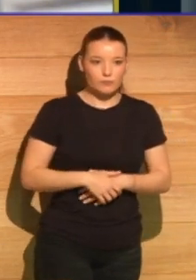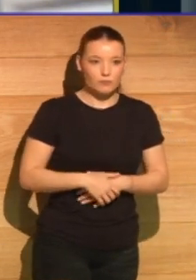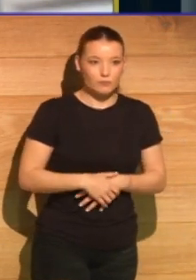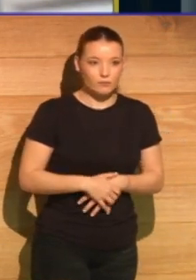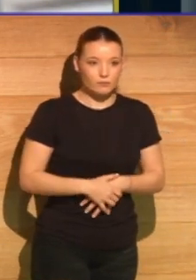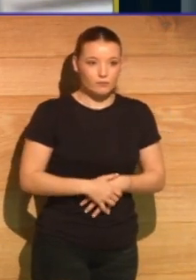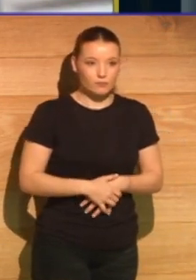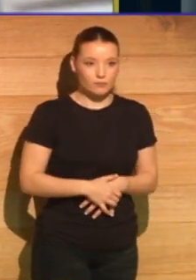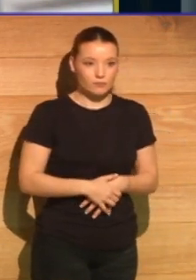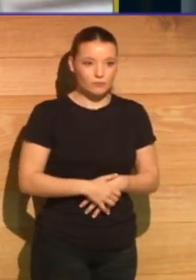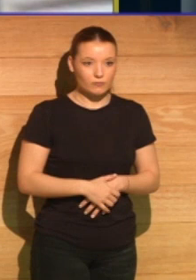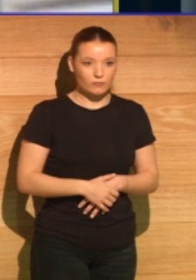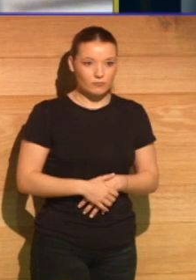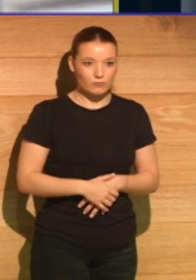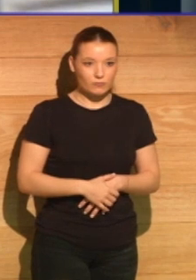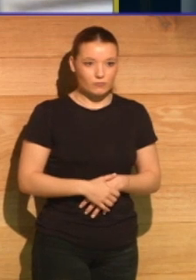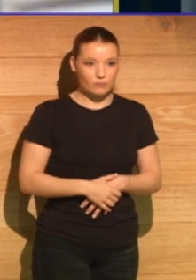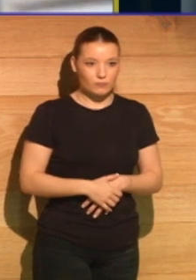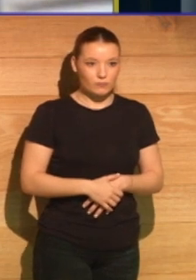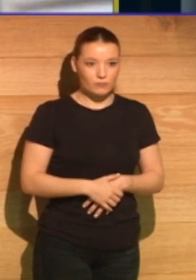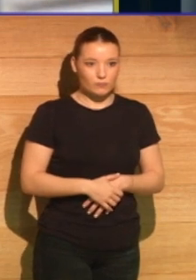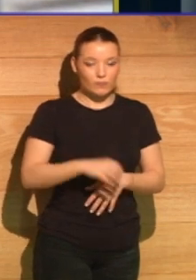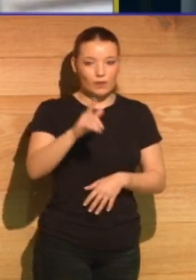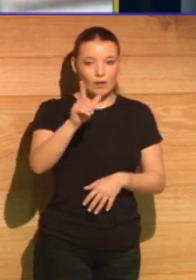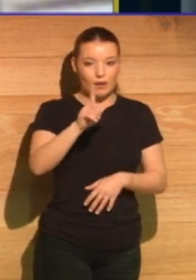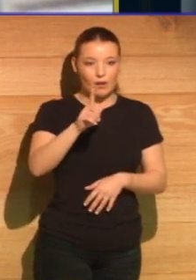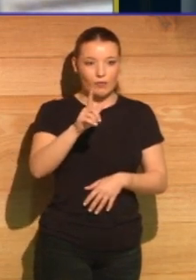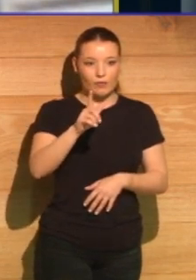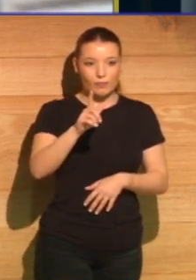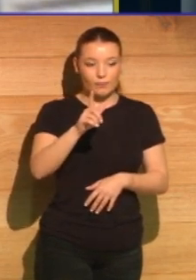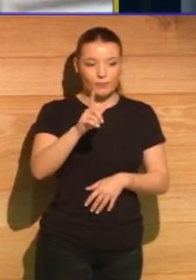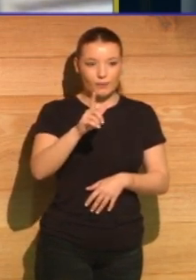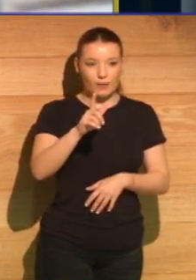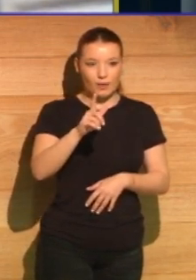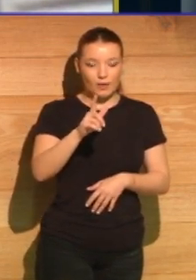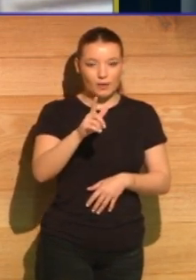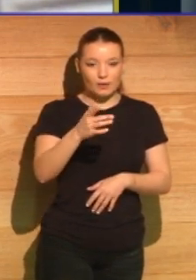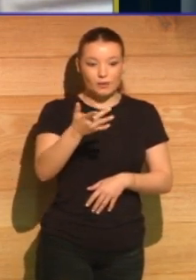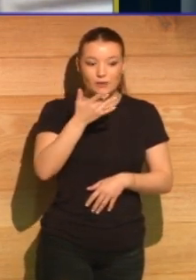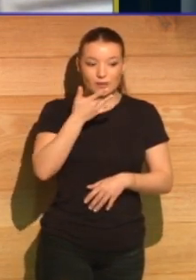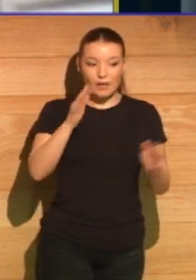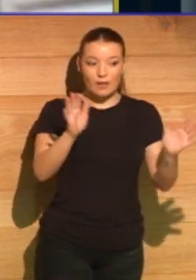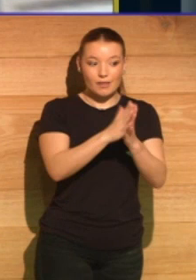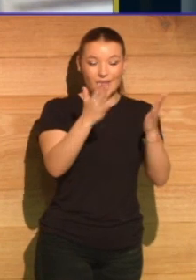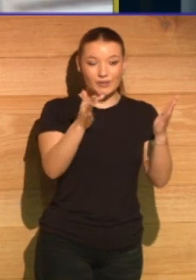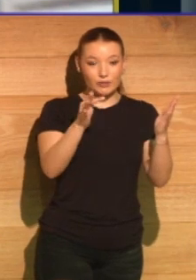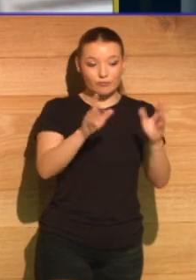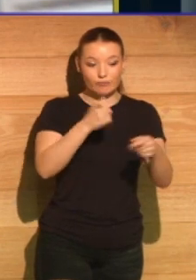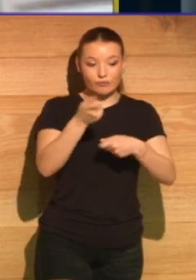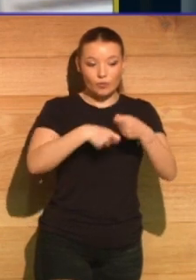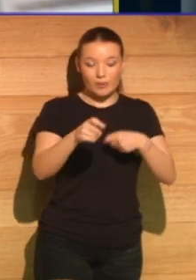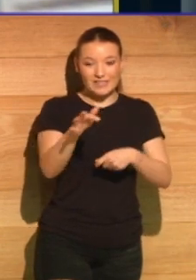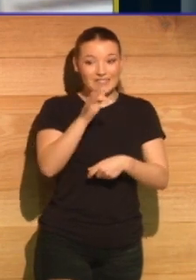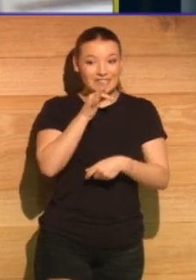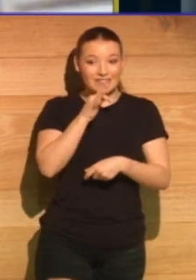le lance el último mensaje a quien todavía no haya tenido la oportunidad de tener en sus manos esta joyita